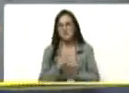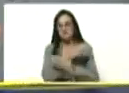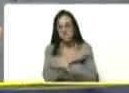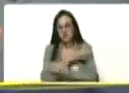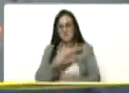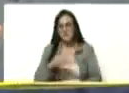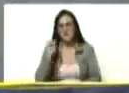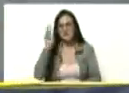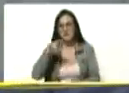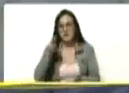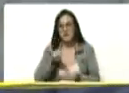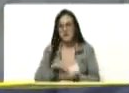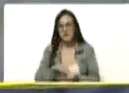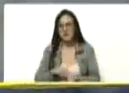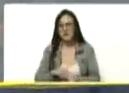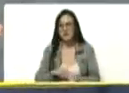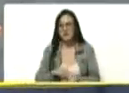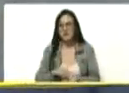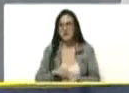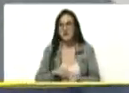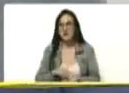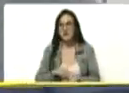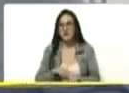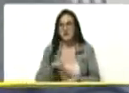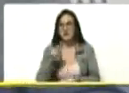Asamblea Nacional del Poder Popular.